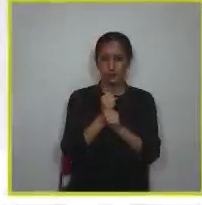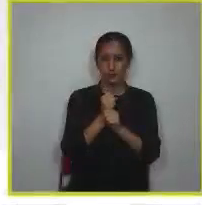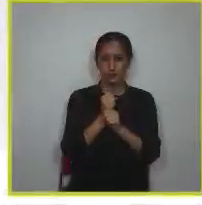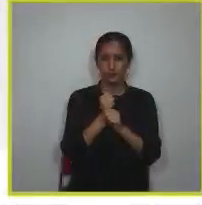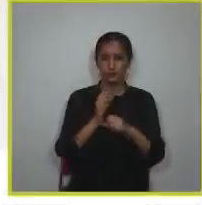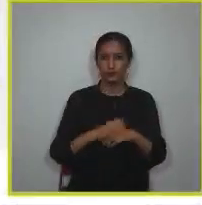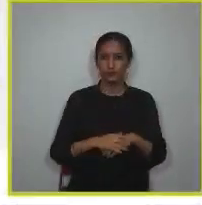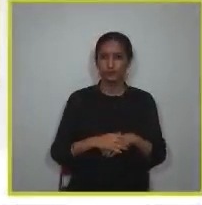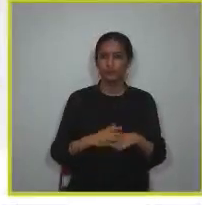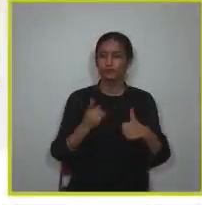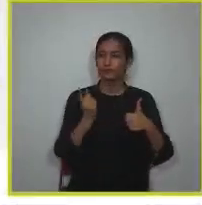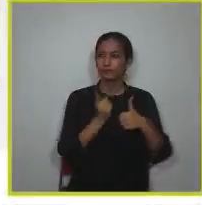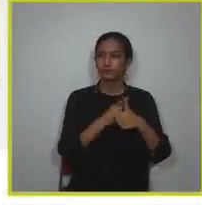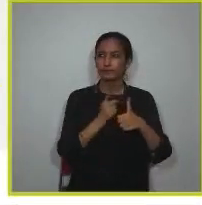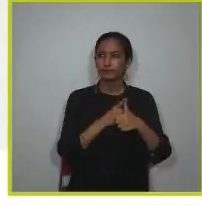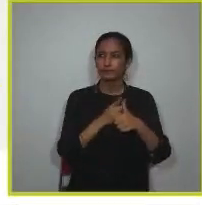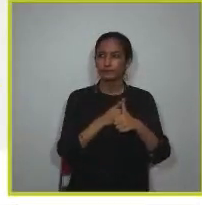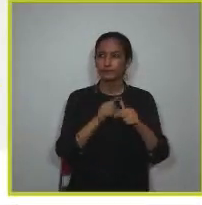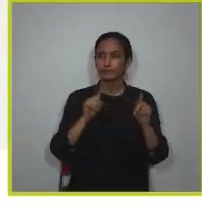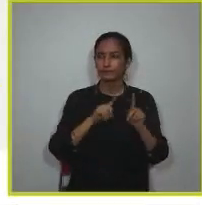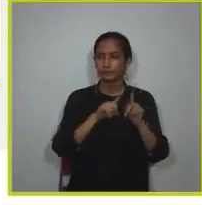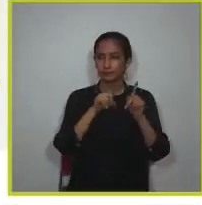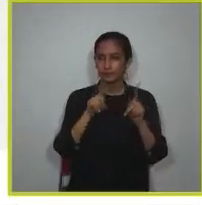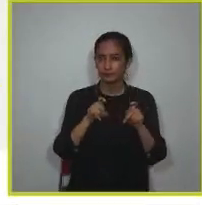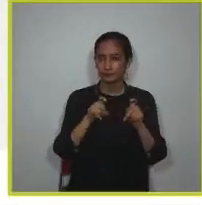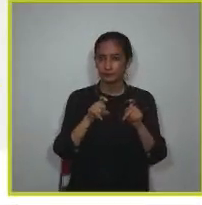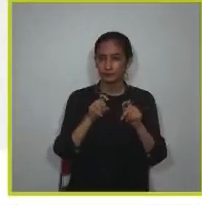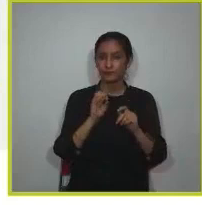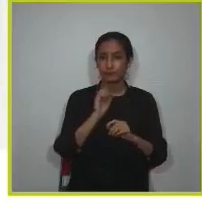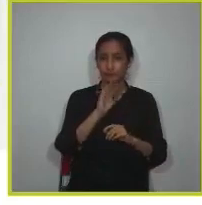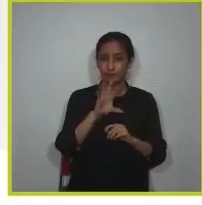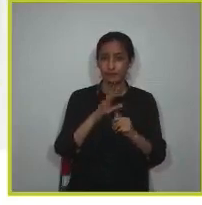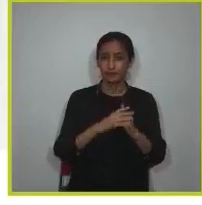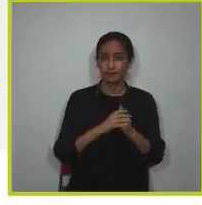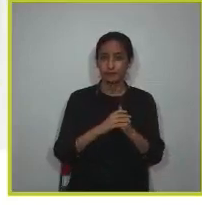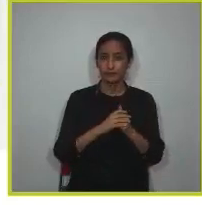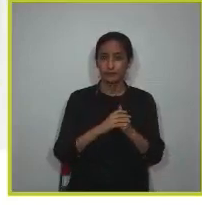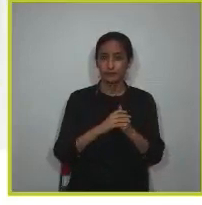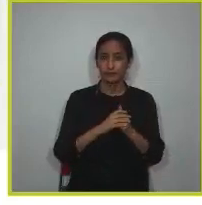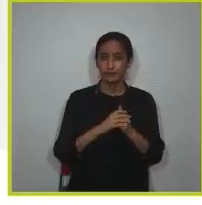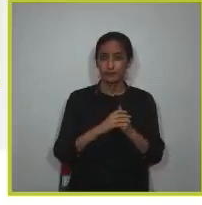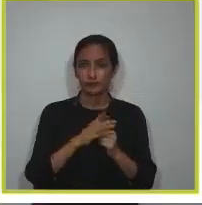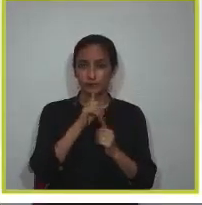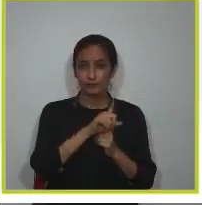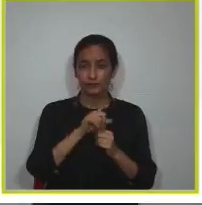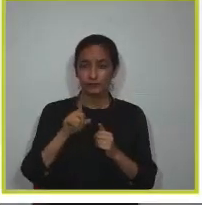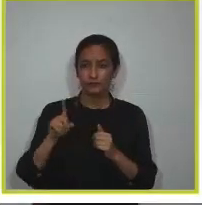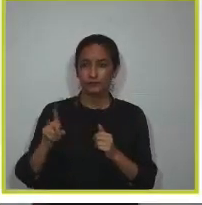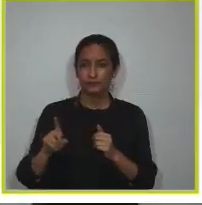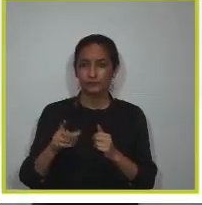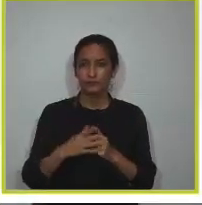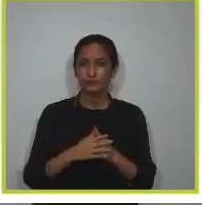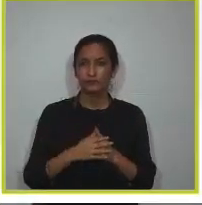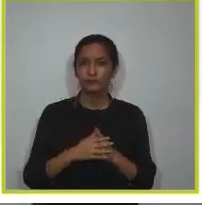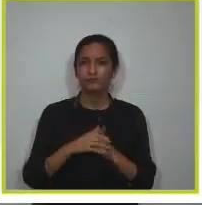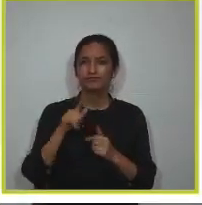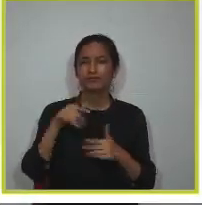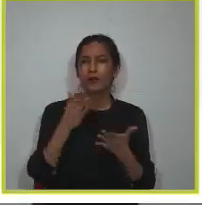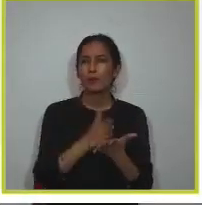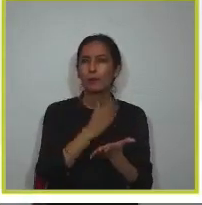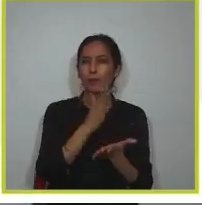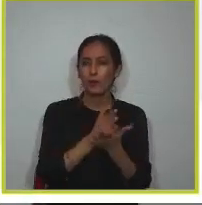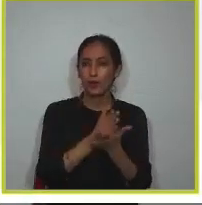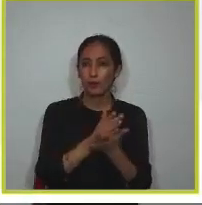el primer la primera pregunta que le haría a los panelistas es Qué problema